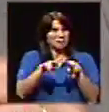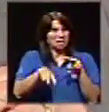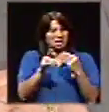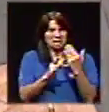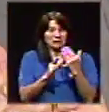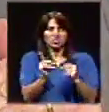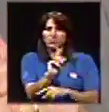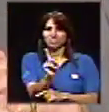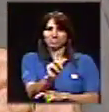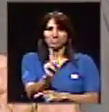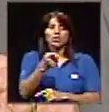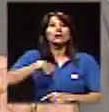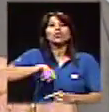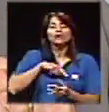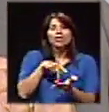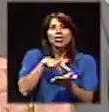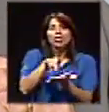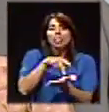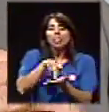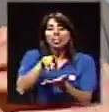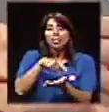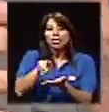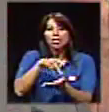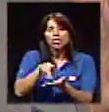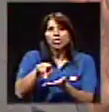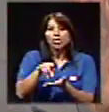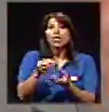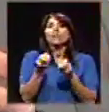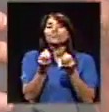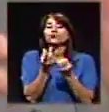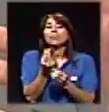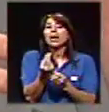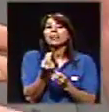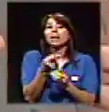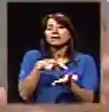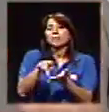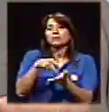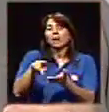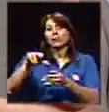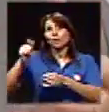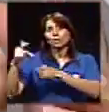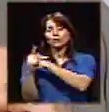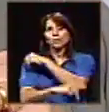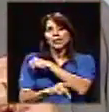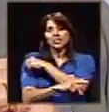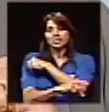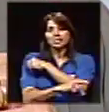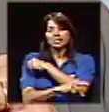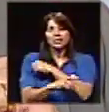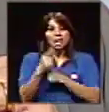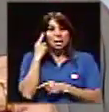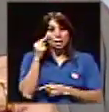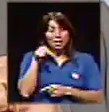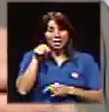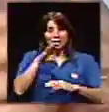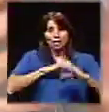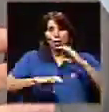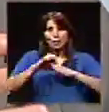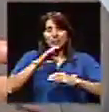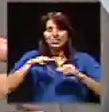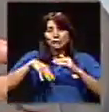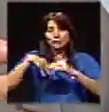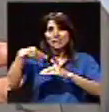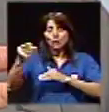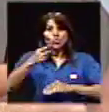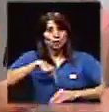corriente de la balanza de pagos se nos va un poco de plata para afuera. Para ganar competitividad y superar ese déficit que tenemos en el comercio exterior, tenemos